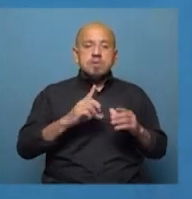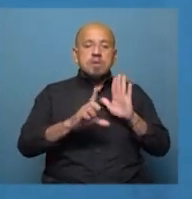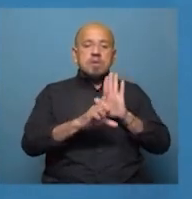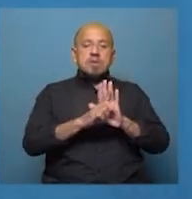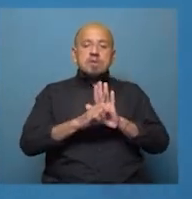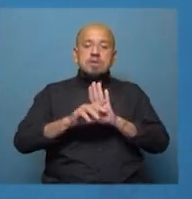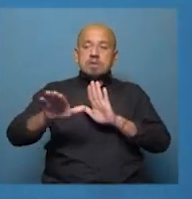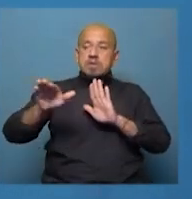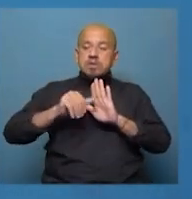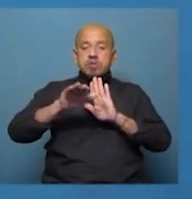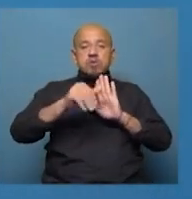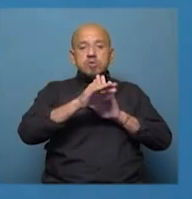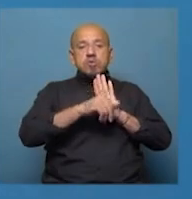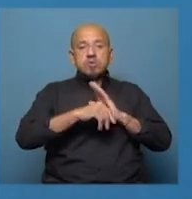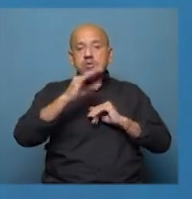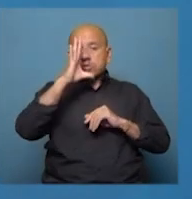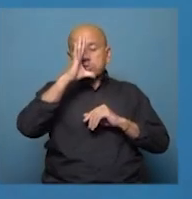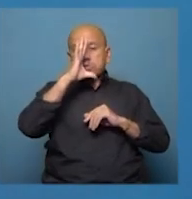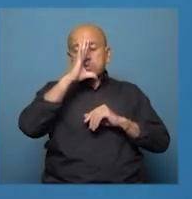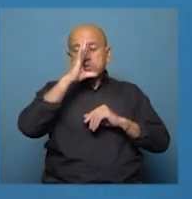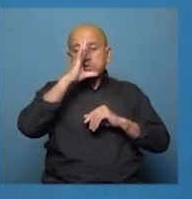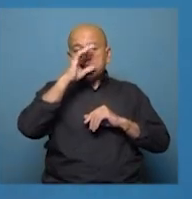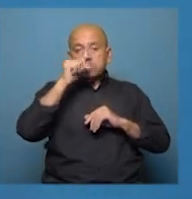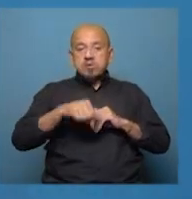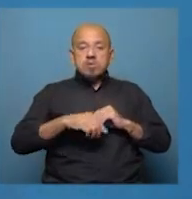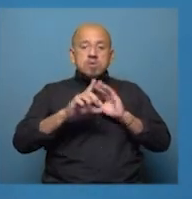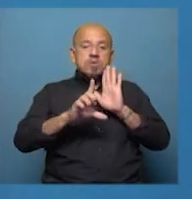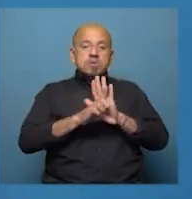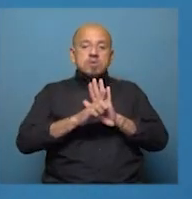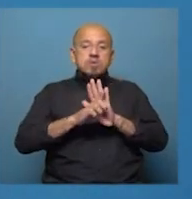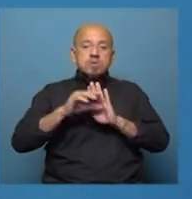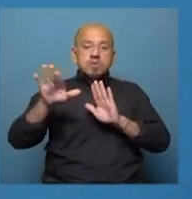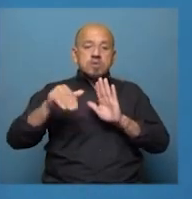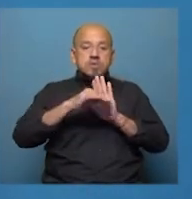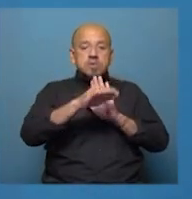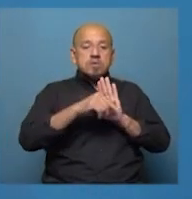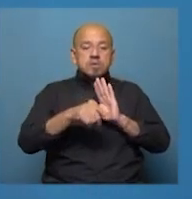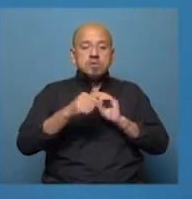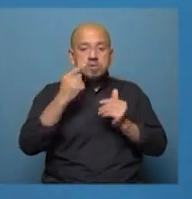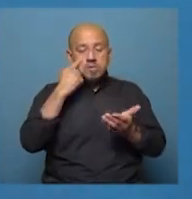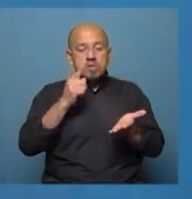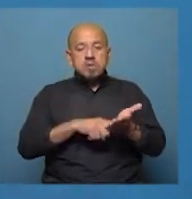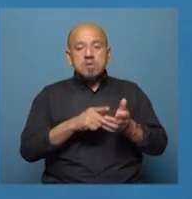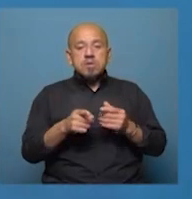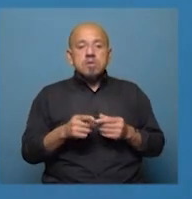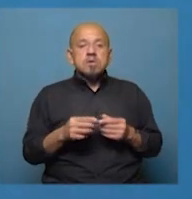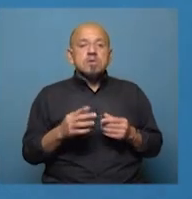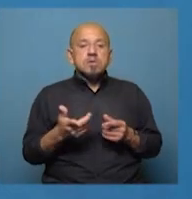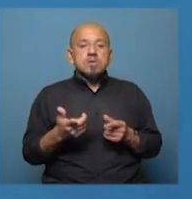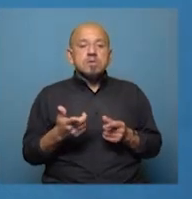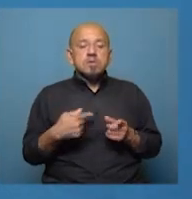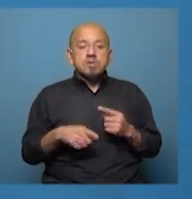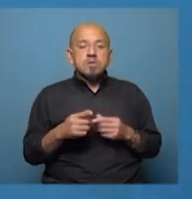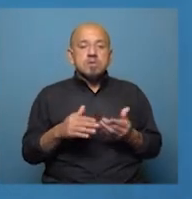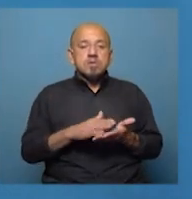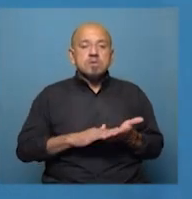licitación desde febrero a la fecha las licitaciones por Las sucesivas observaciones del tribunal de cuentas fueron dejadas sin